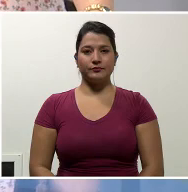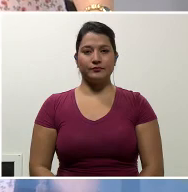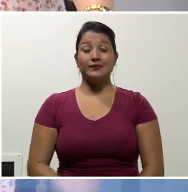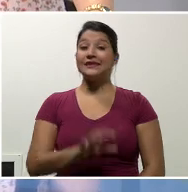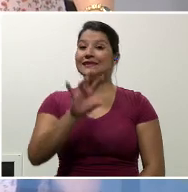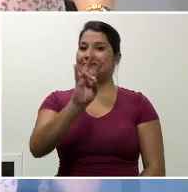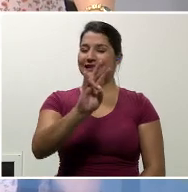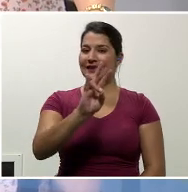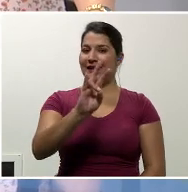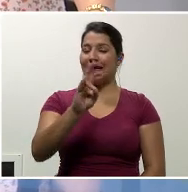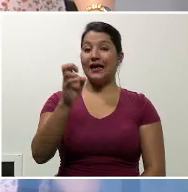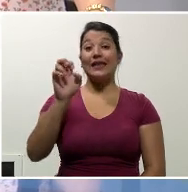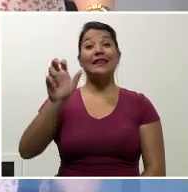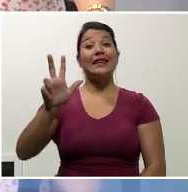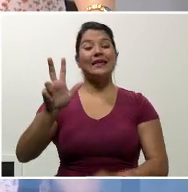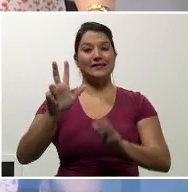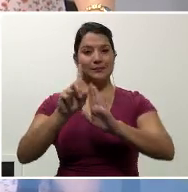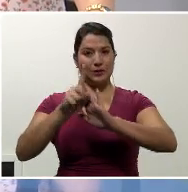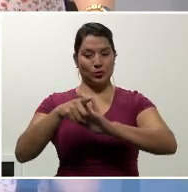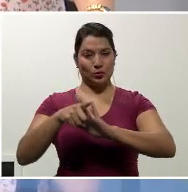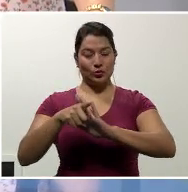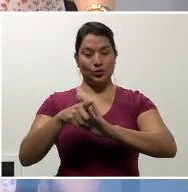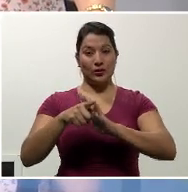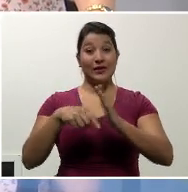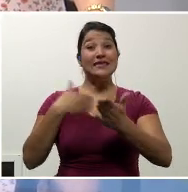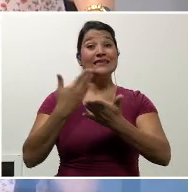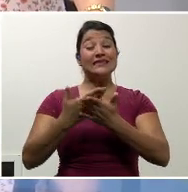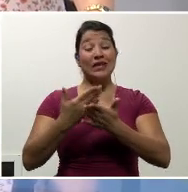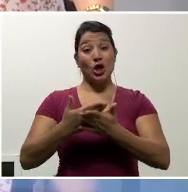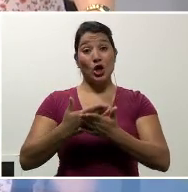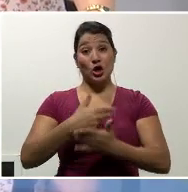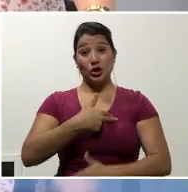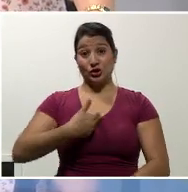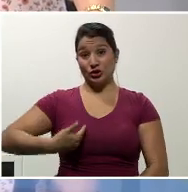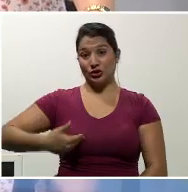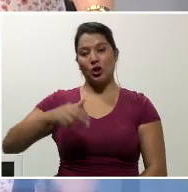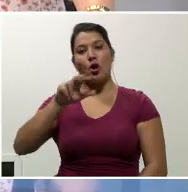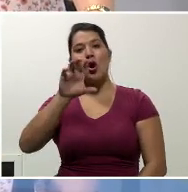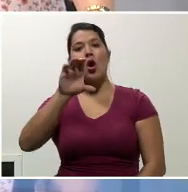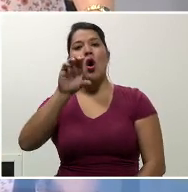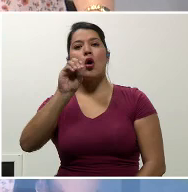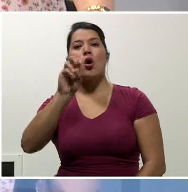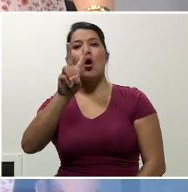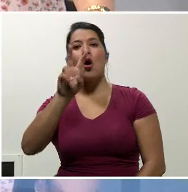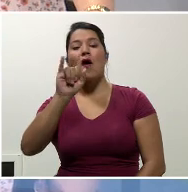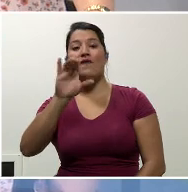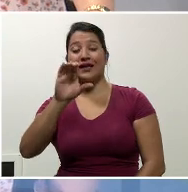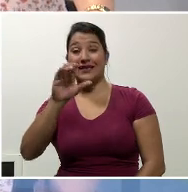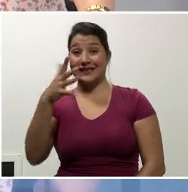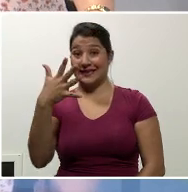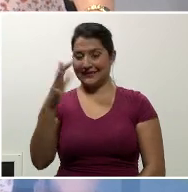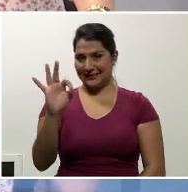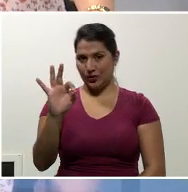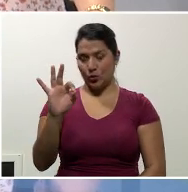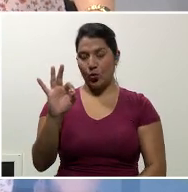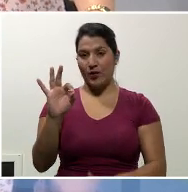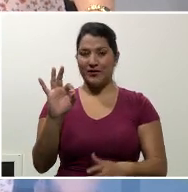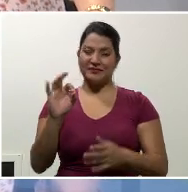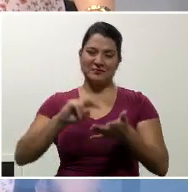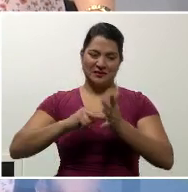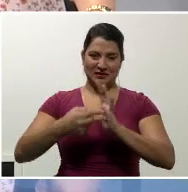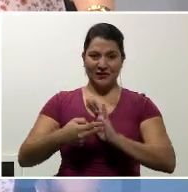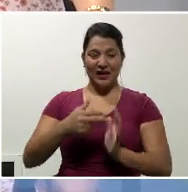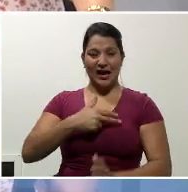7 de la noche con 3 minutos. La llegada del COVID-19 o coronavirus a Latinoamérica ha causado inquietud en la